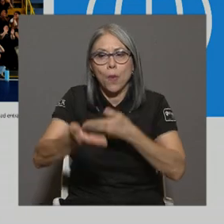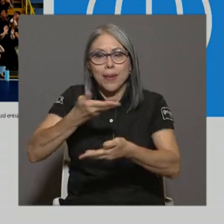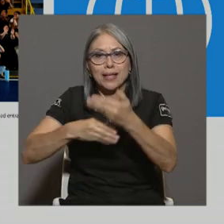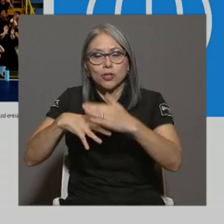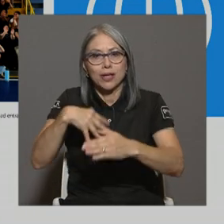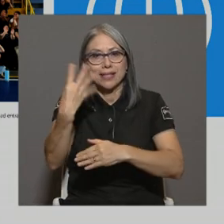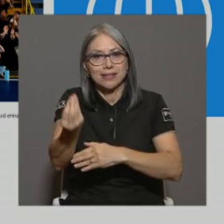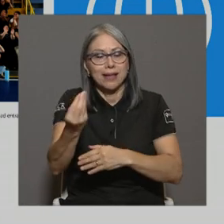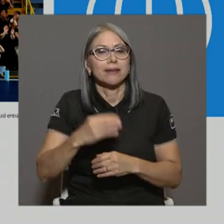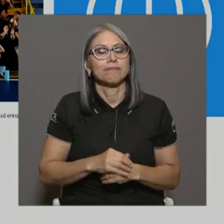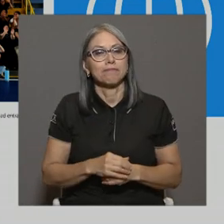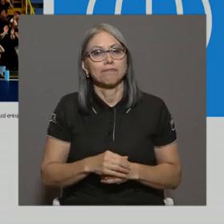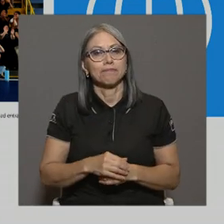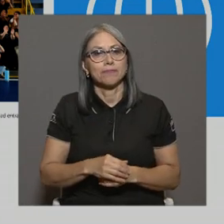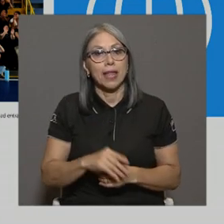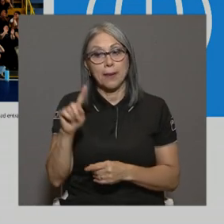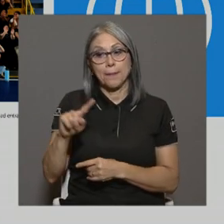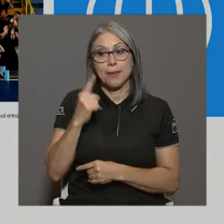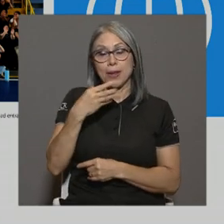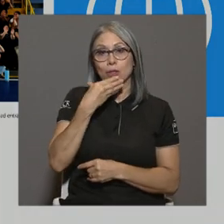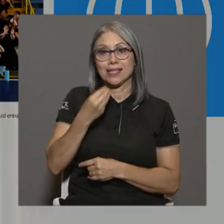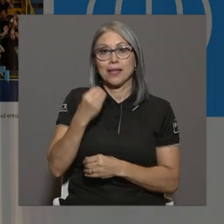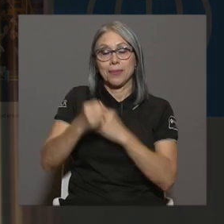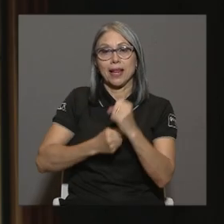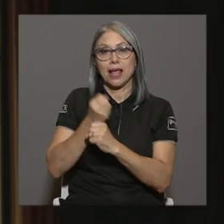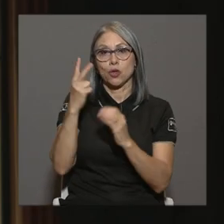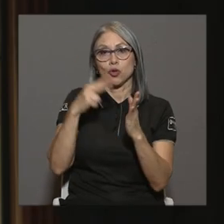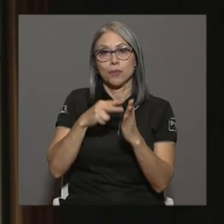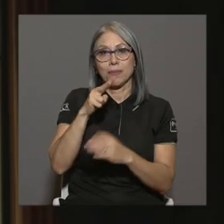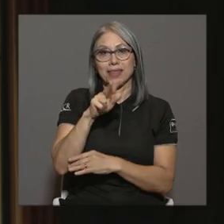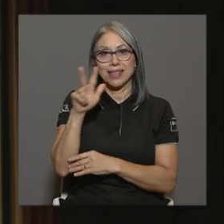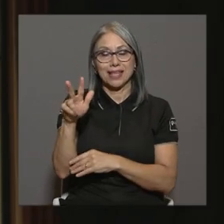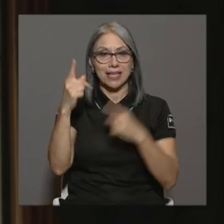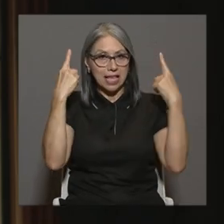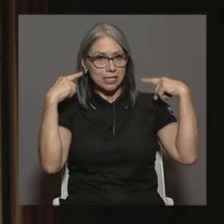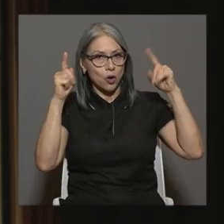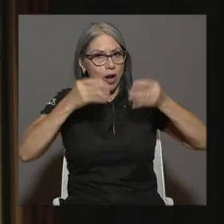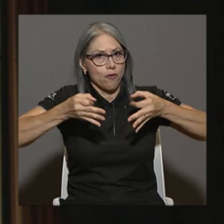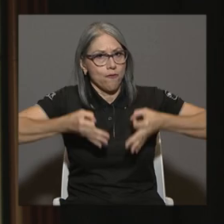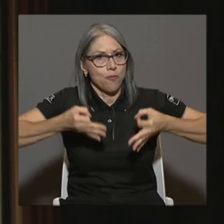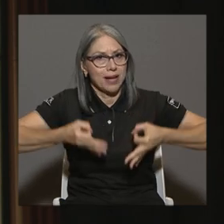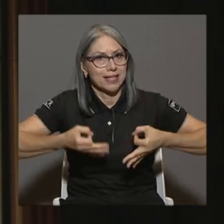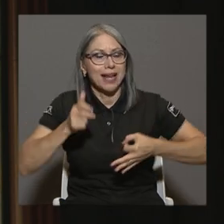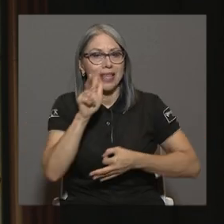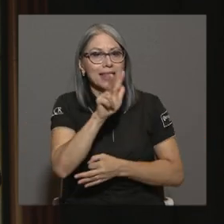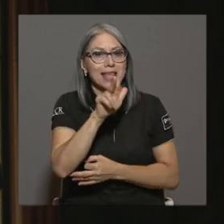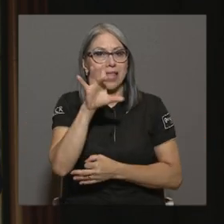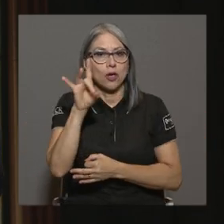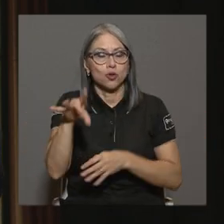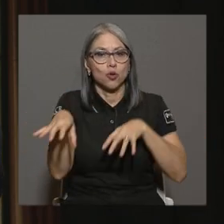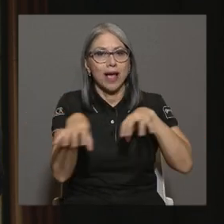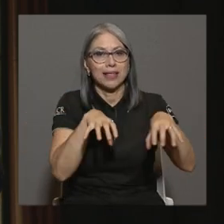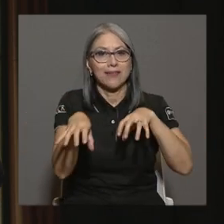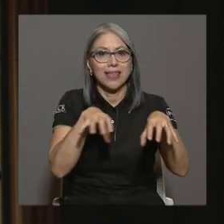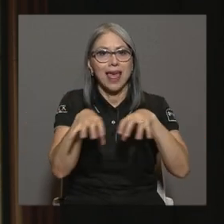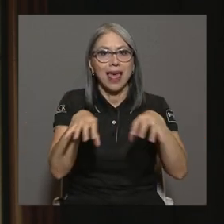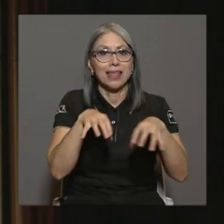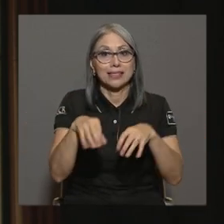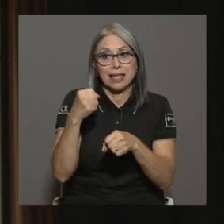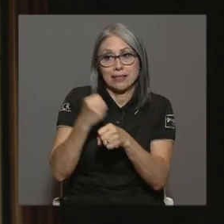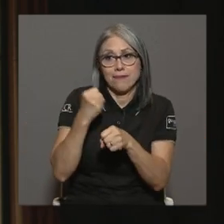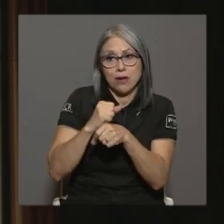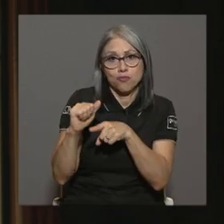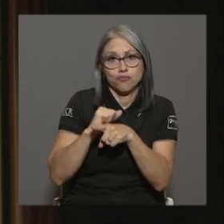Externa. El 1 de diciembre del 23 se lograron formalizar 38 actividades de pasantías